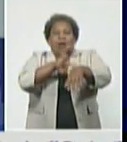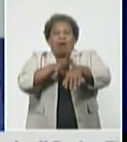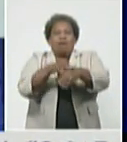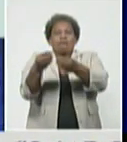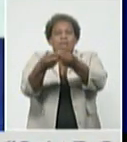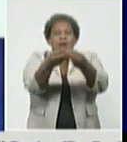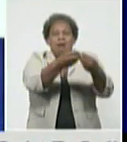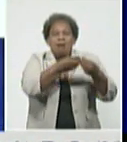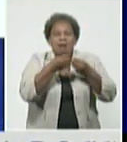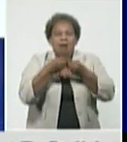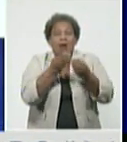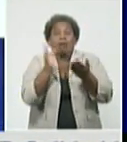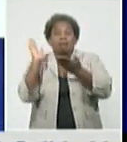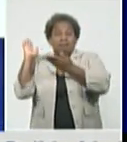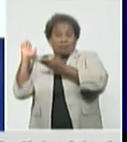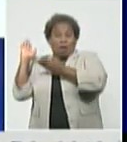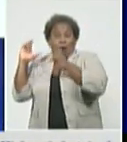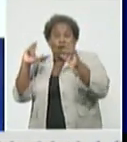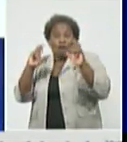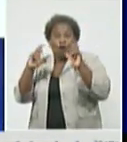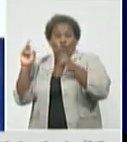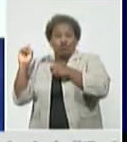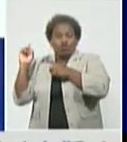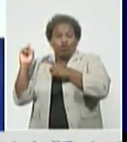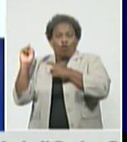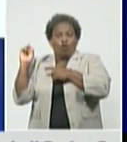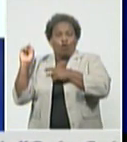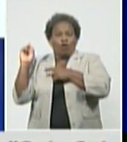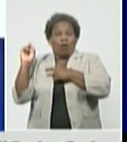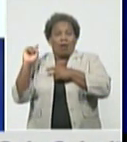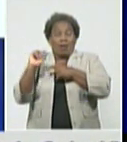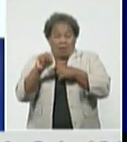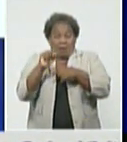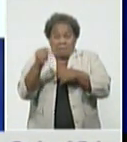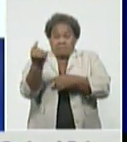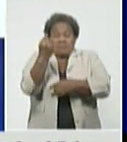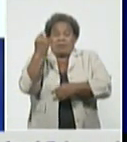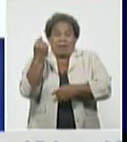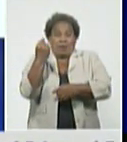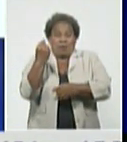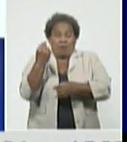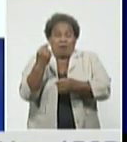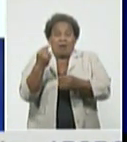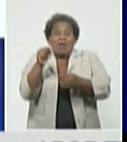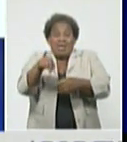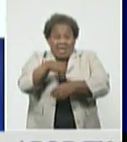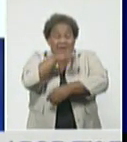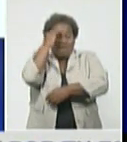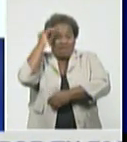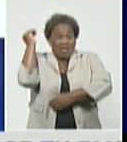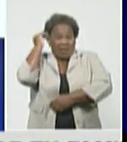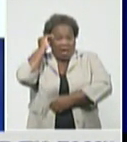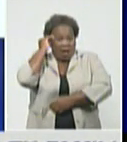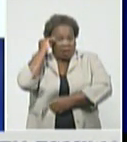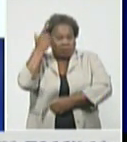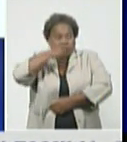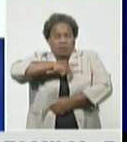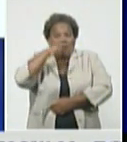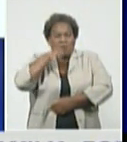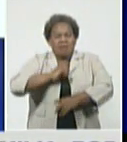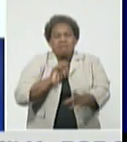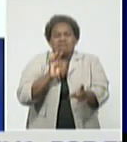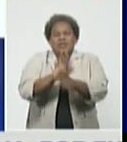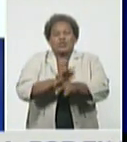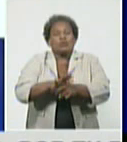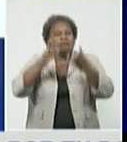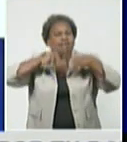local, los primeros que se producían en este país desde el mes de abril. Esto se estudió el genoma